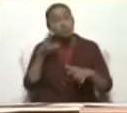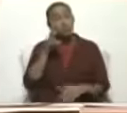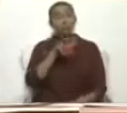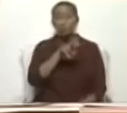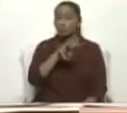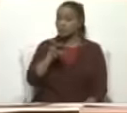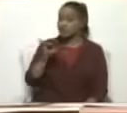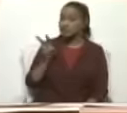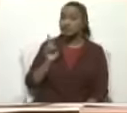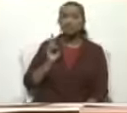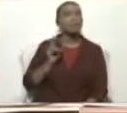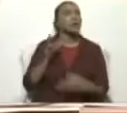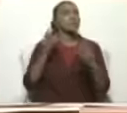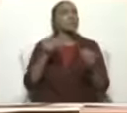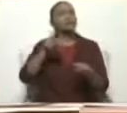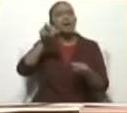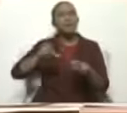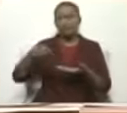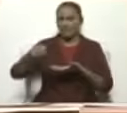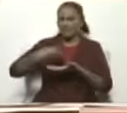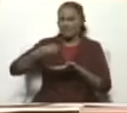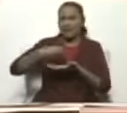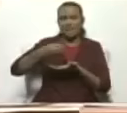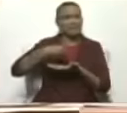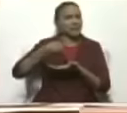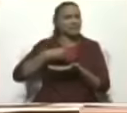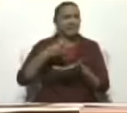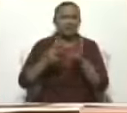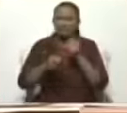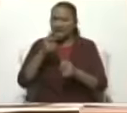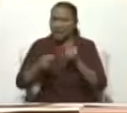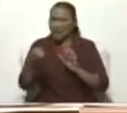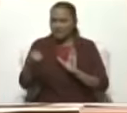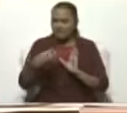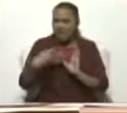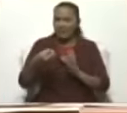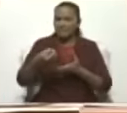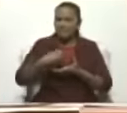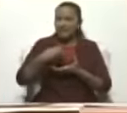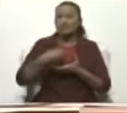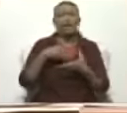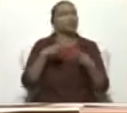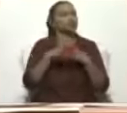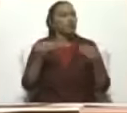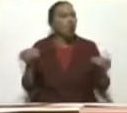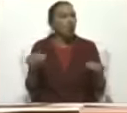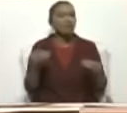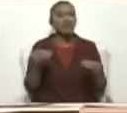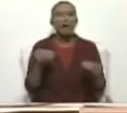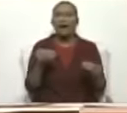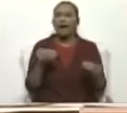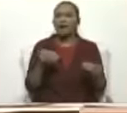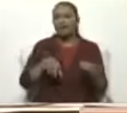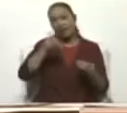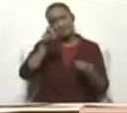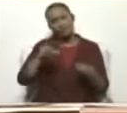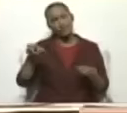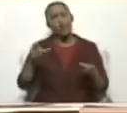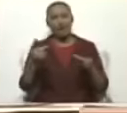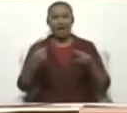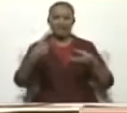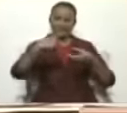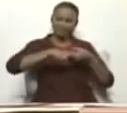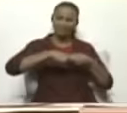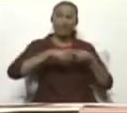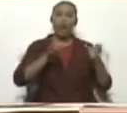ayer cualquier cantidad de mensajes de la militancia de base, de los dirigentes medios del partido, las estructuras medias